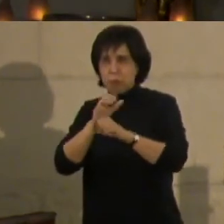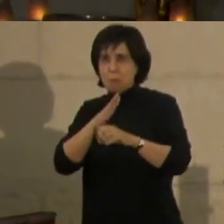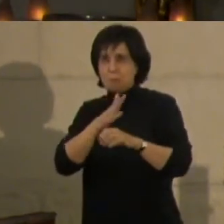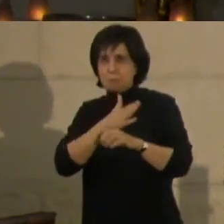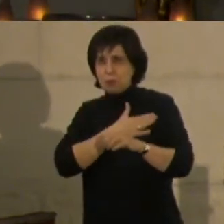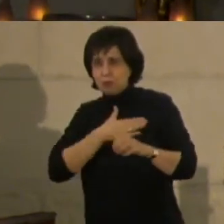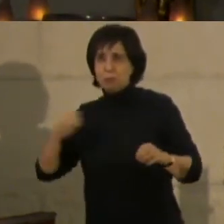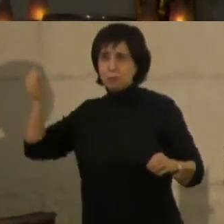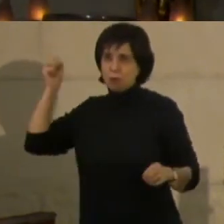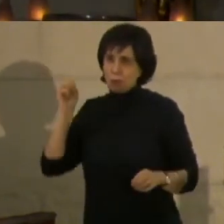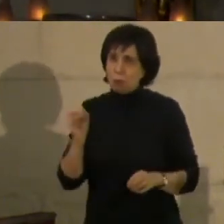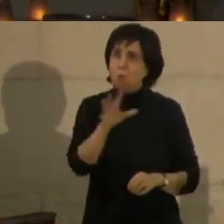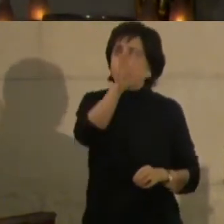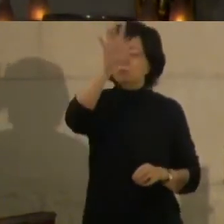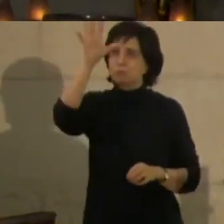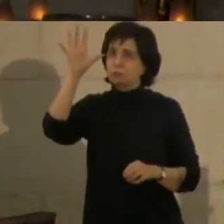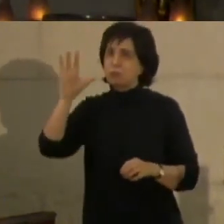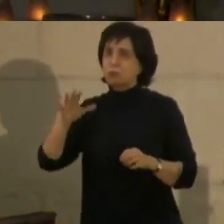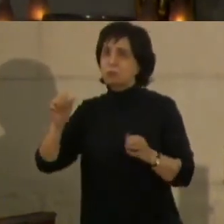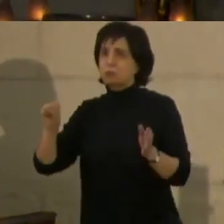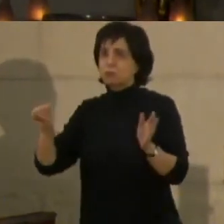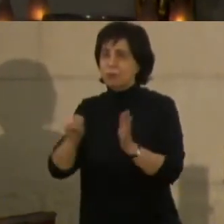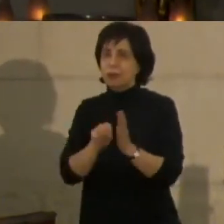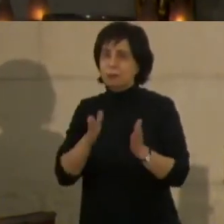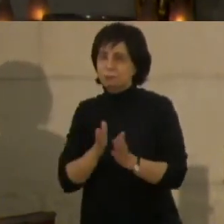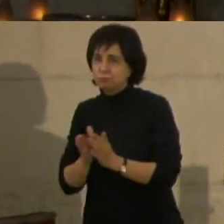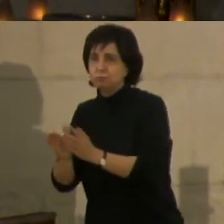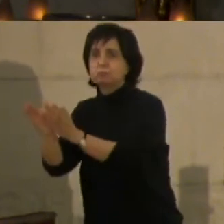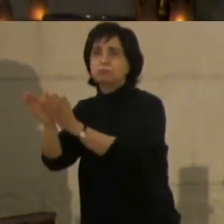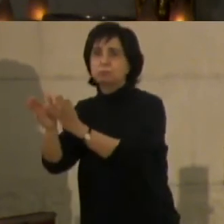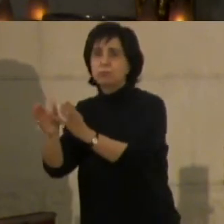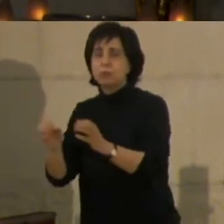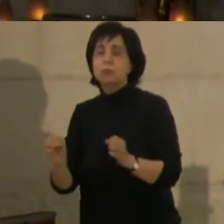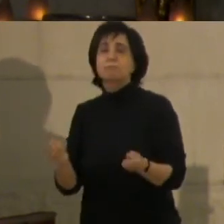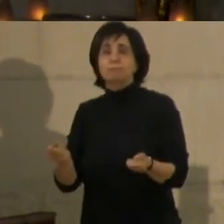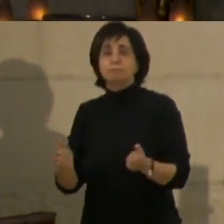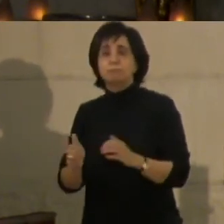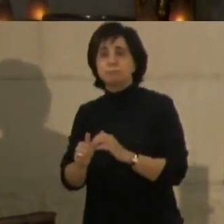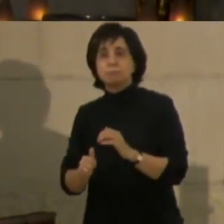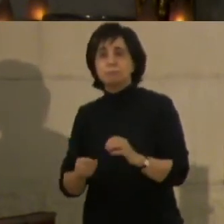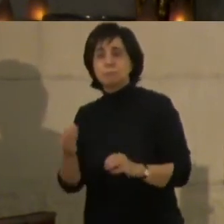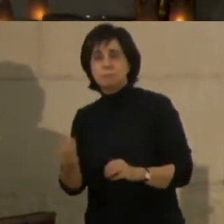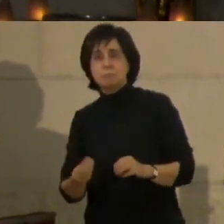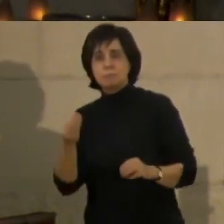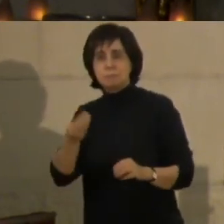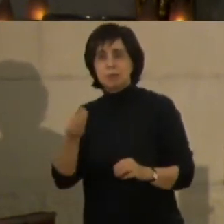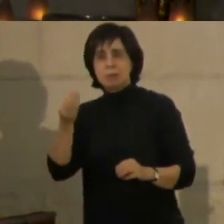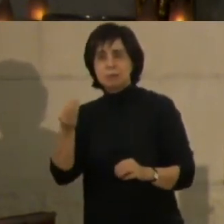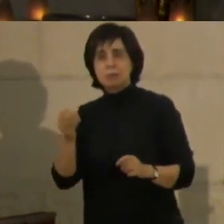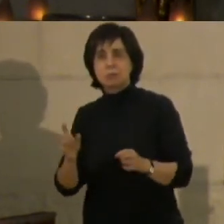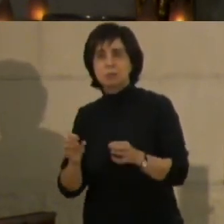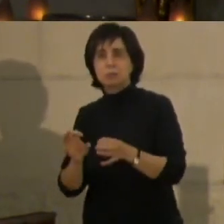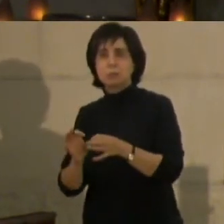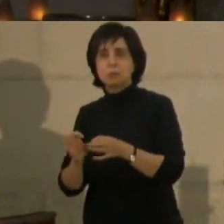preferimos la luz. Nos marca dirección y sobre todo nos hace ser